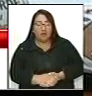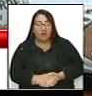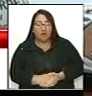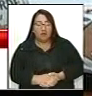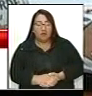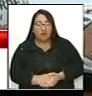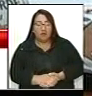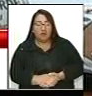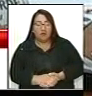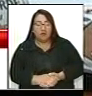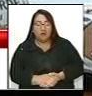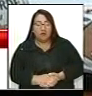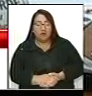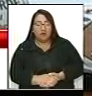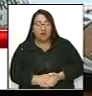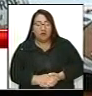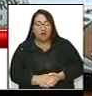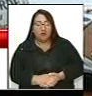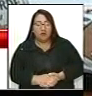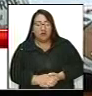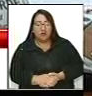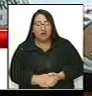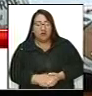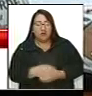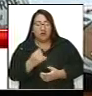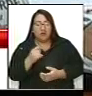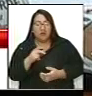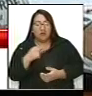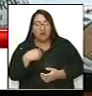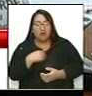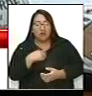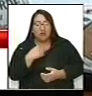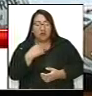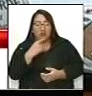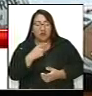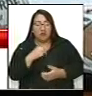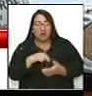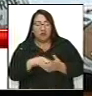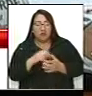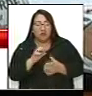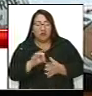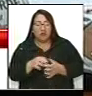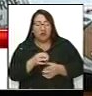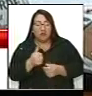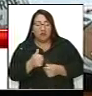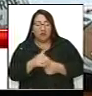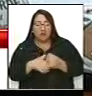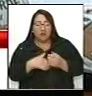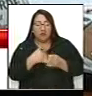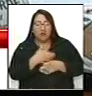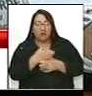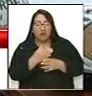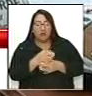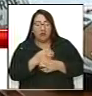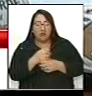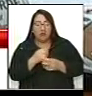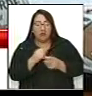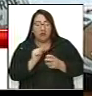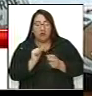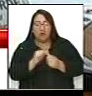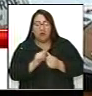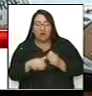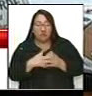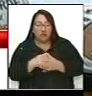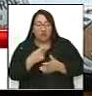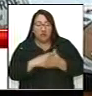tanto, nosotros estamos actualmente también aparte con un sistema de pueblo a pueblo para